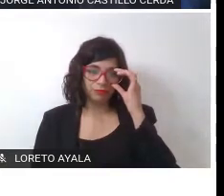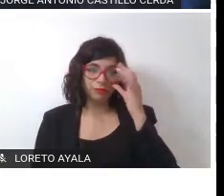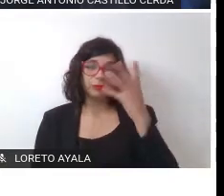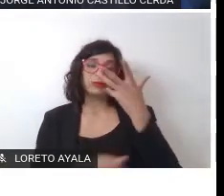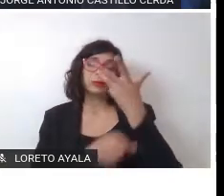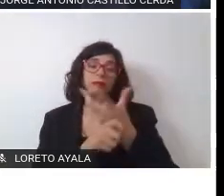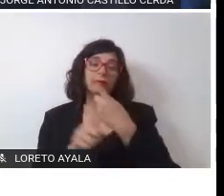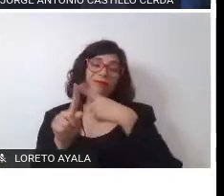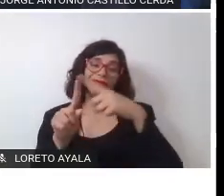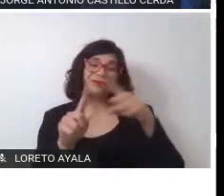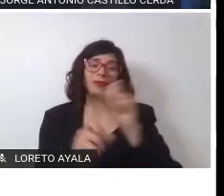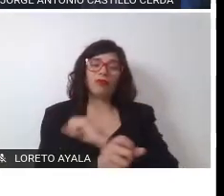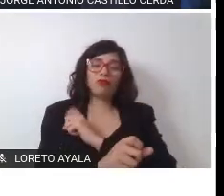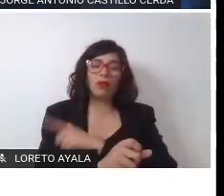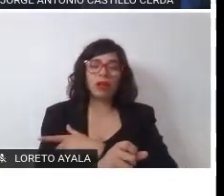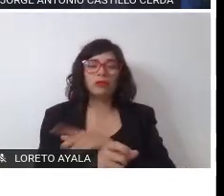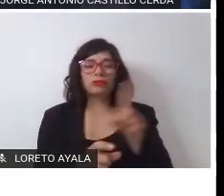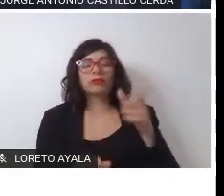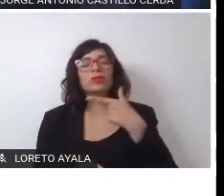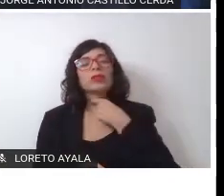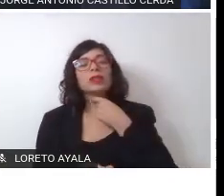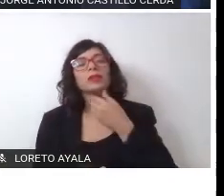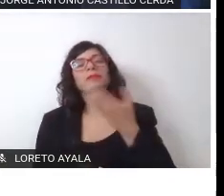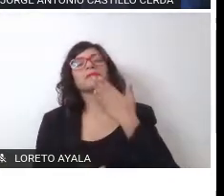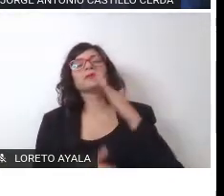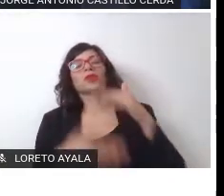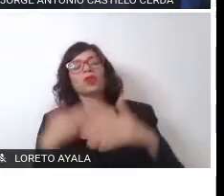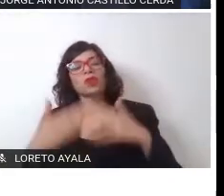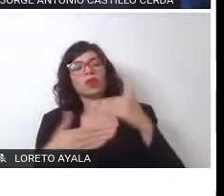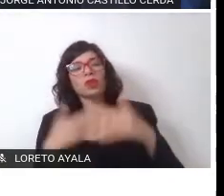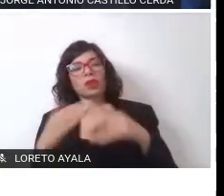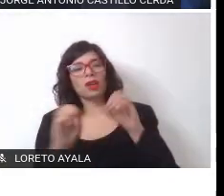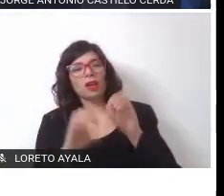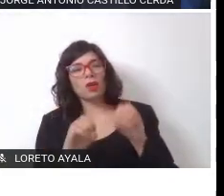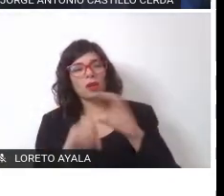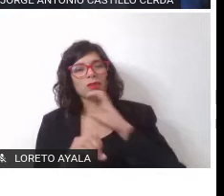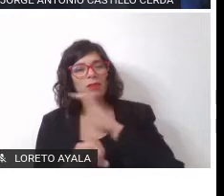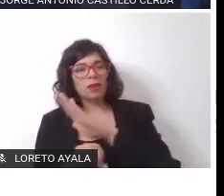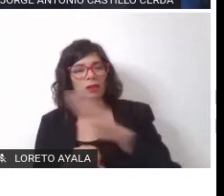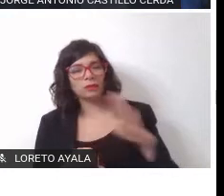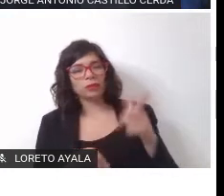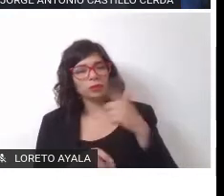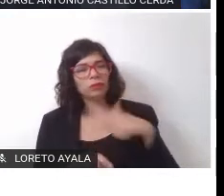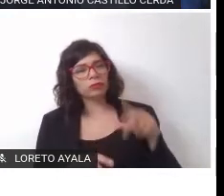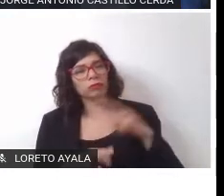se hacen por mejorar la educación rural. Hay esfuerzos que se hacen por